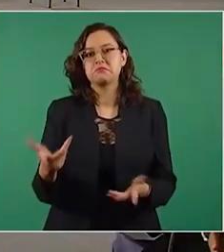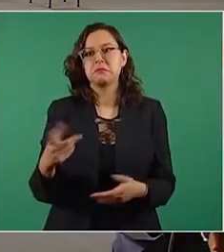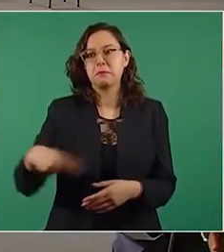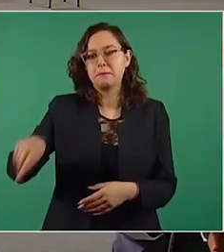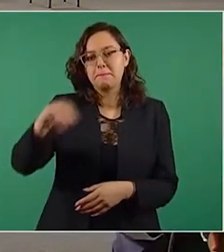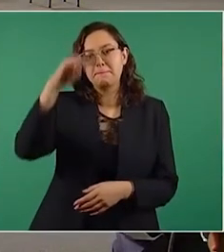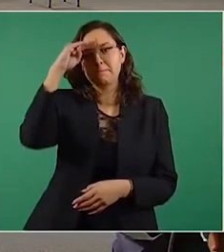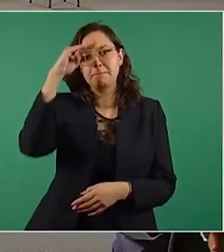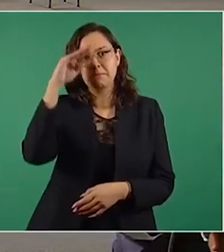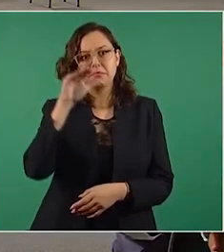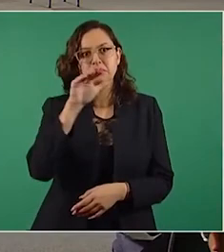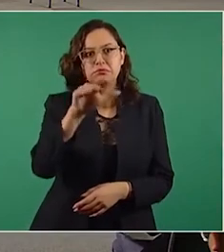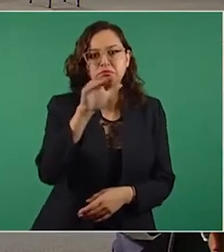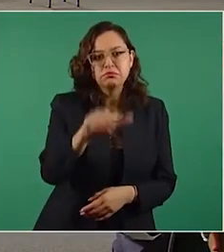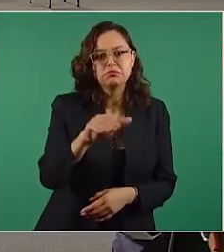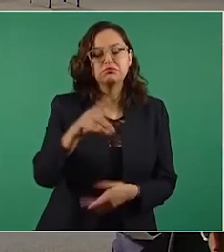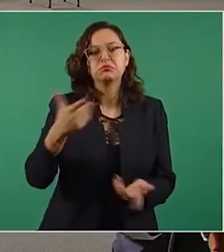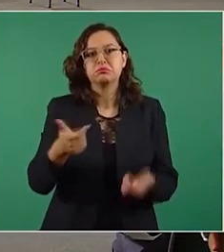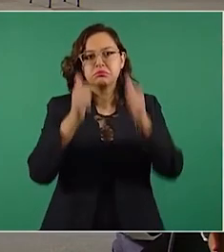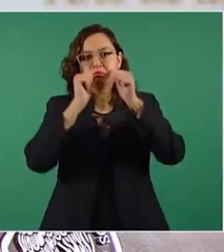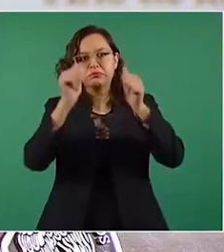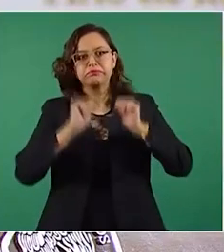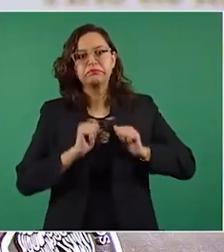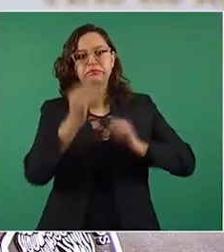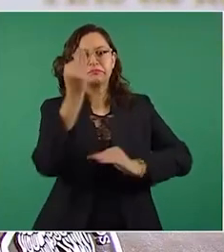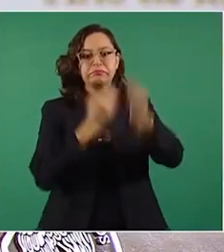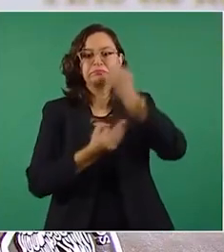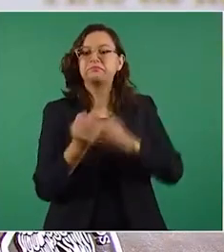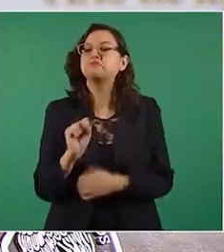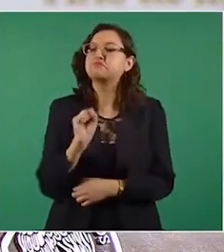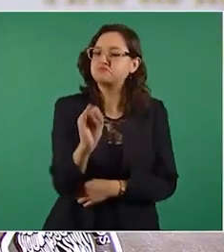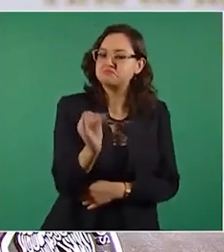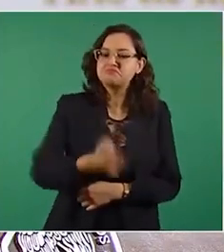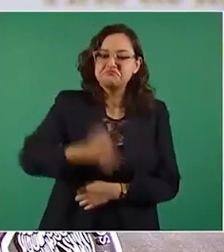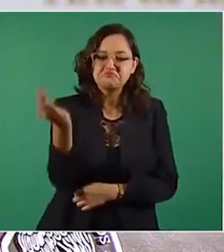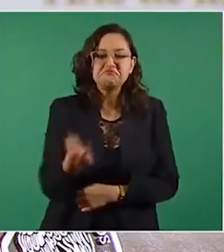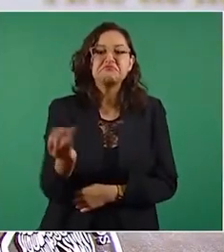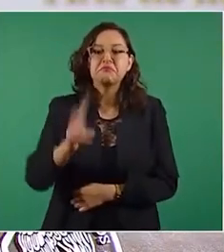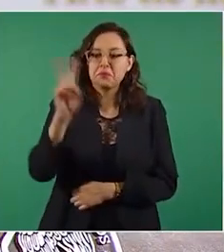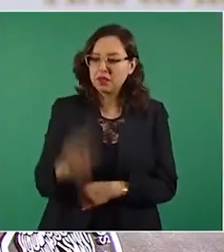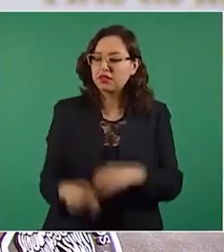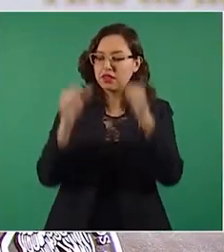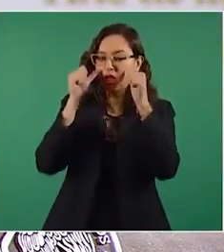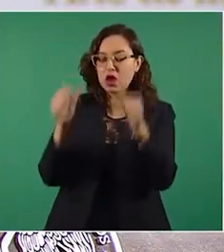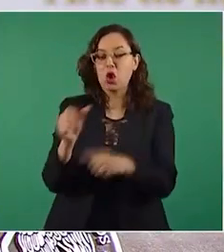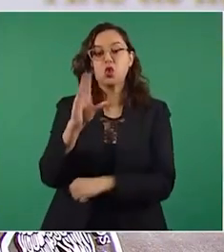atendieran en un servicio de salud y fueron efectivamente atendidos el